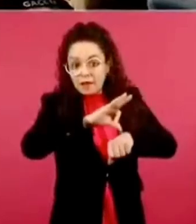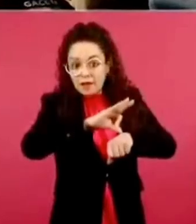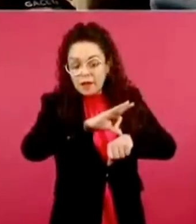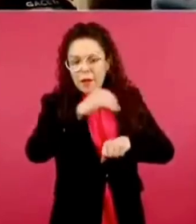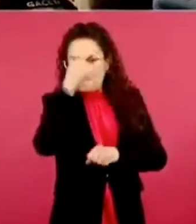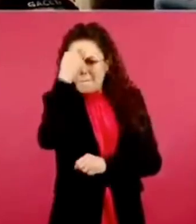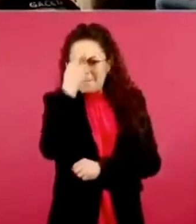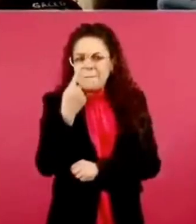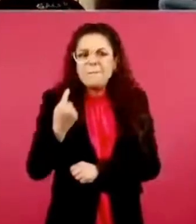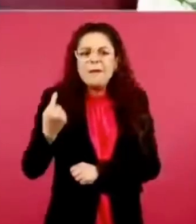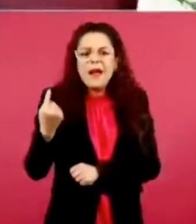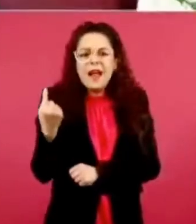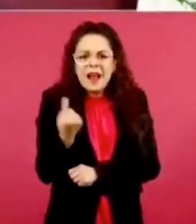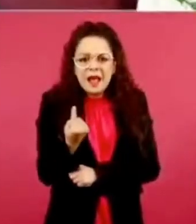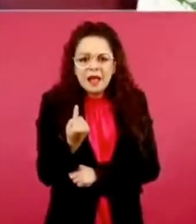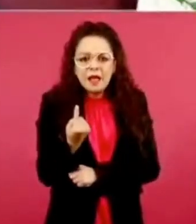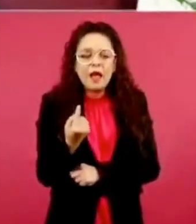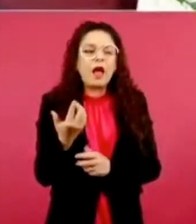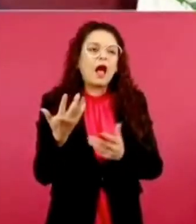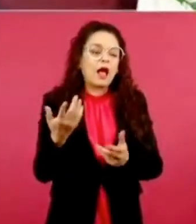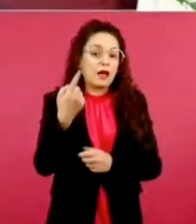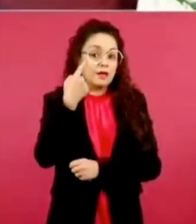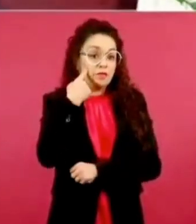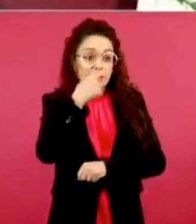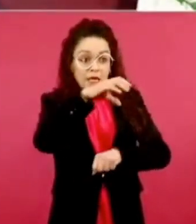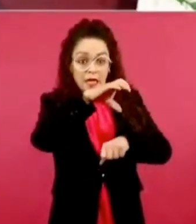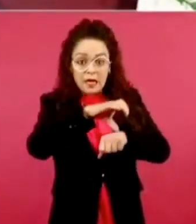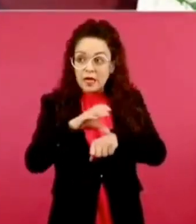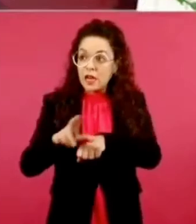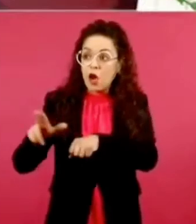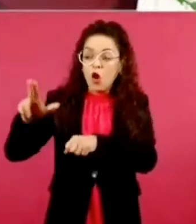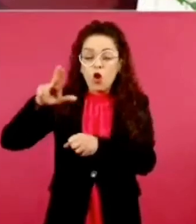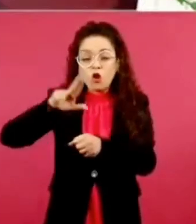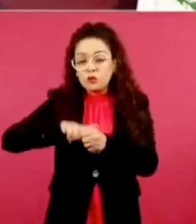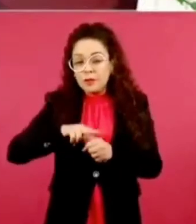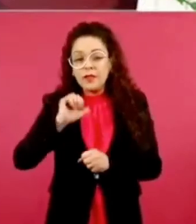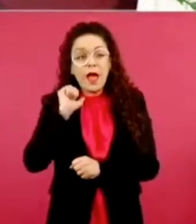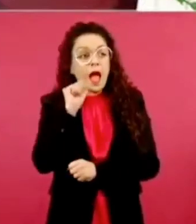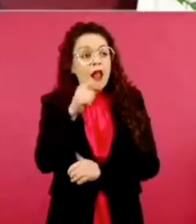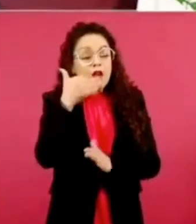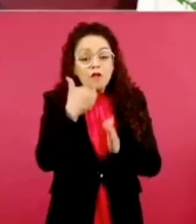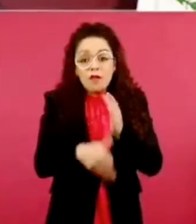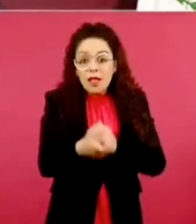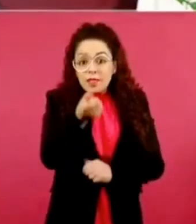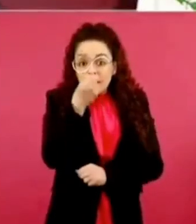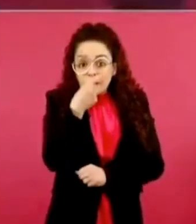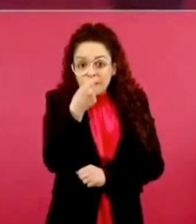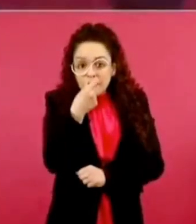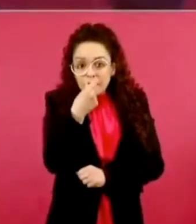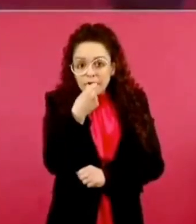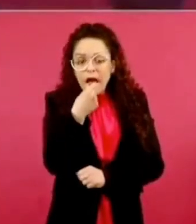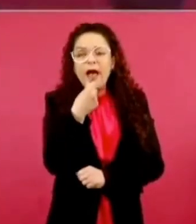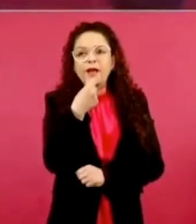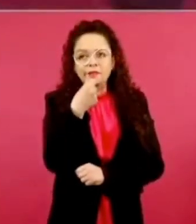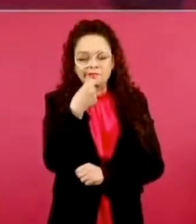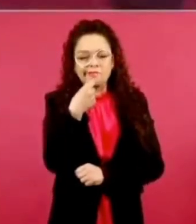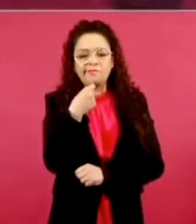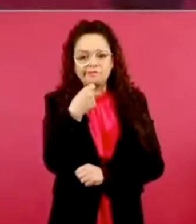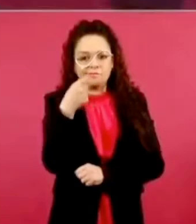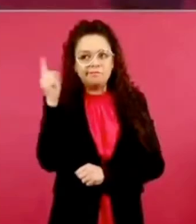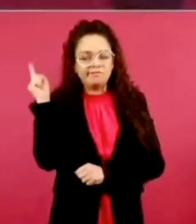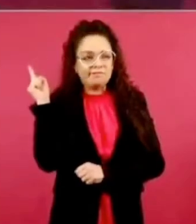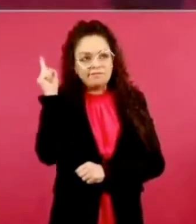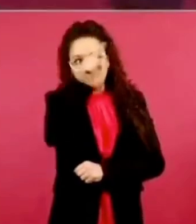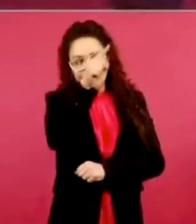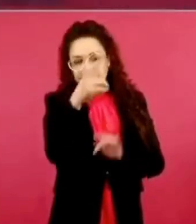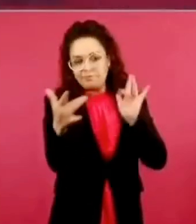clínica, no hay un medicamento, primero se hable a la